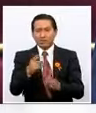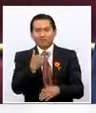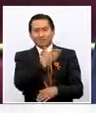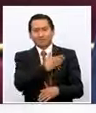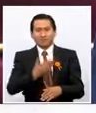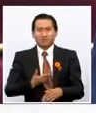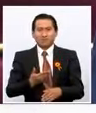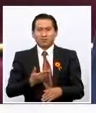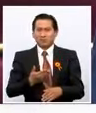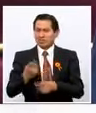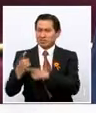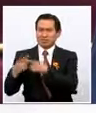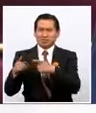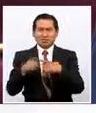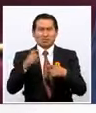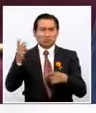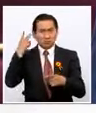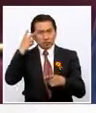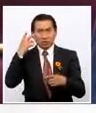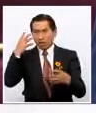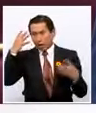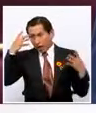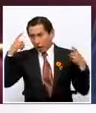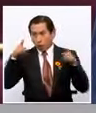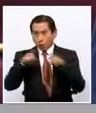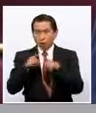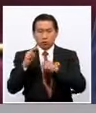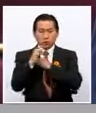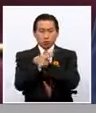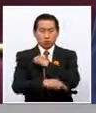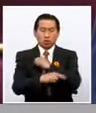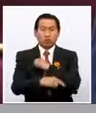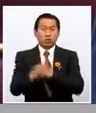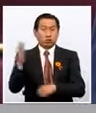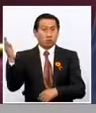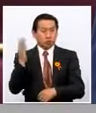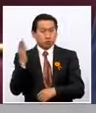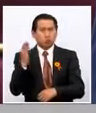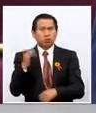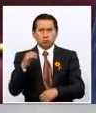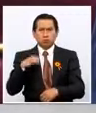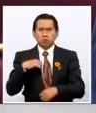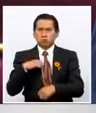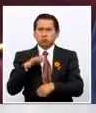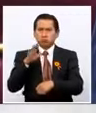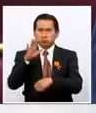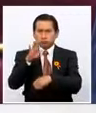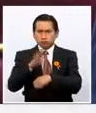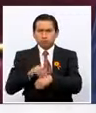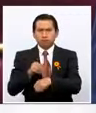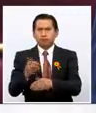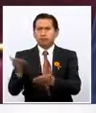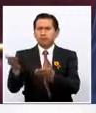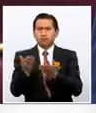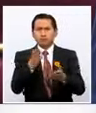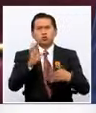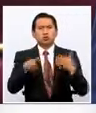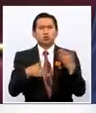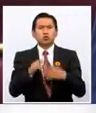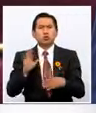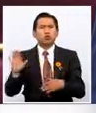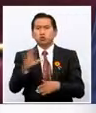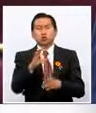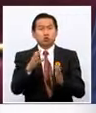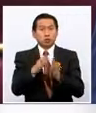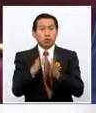para que hagamos el acuerdo nacional por los bonos convoco e invito a todos estos candidatos